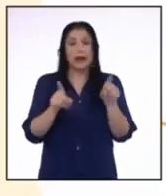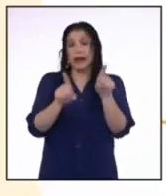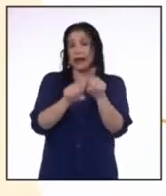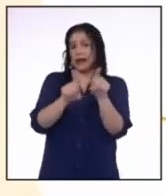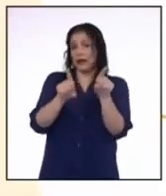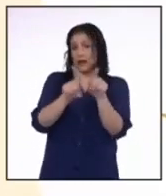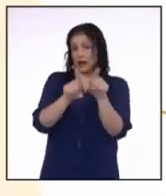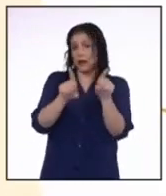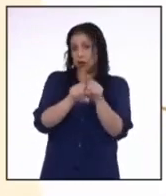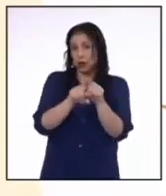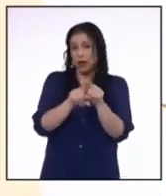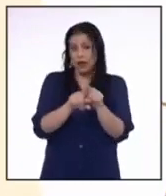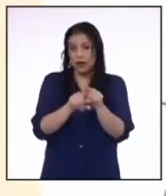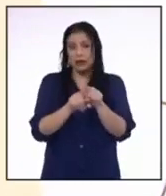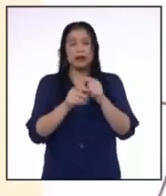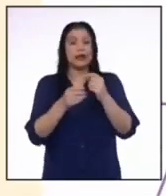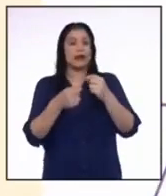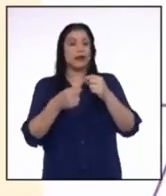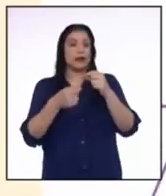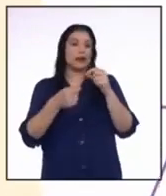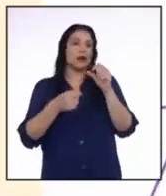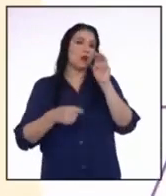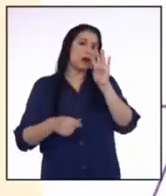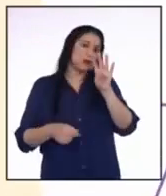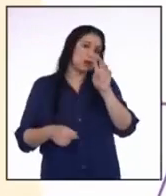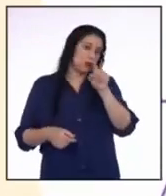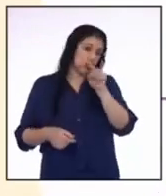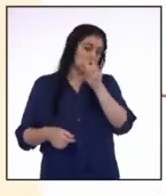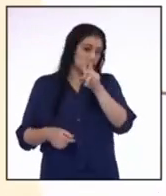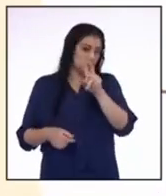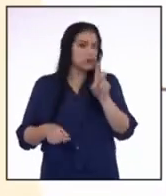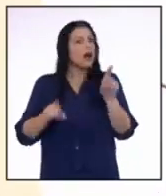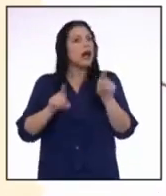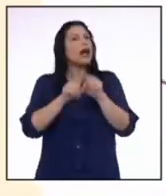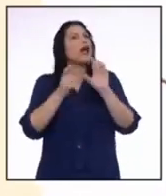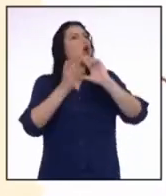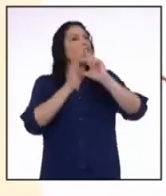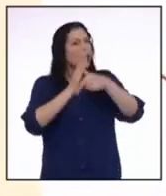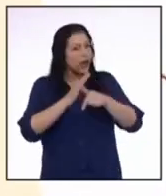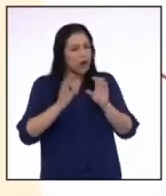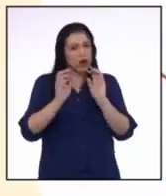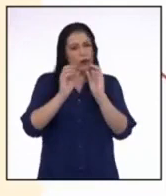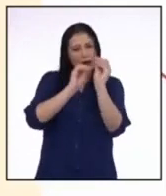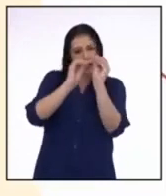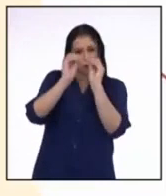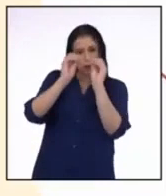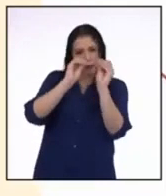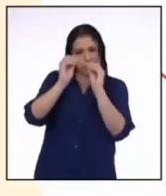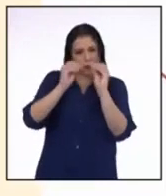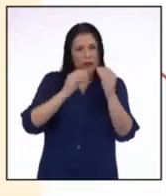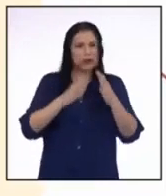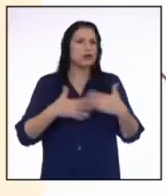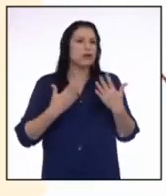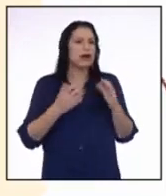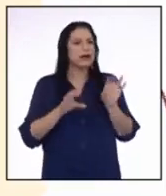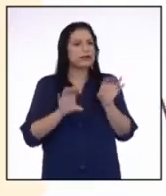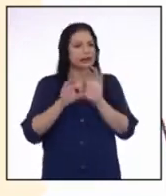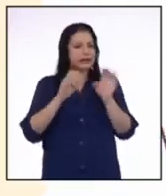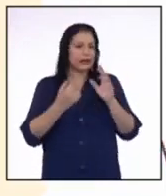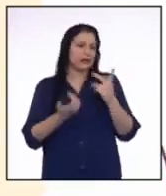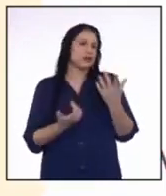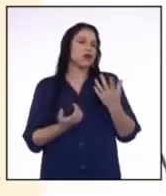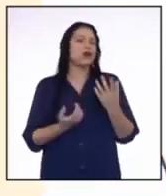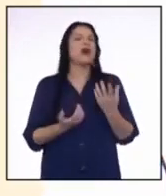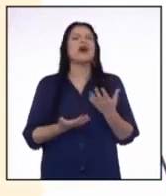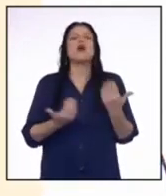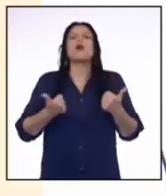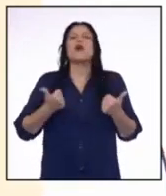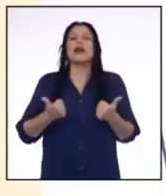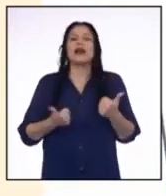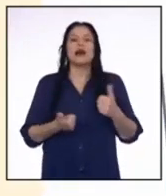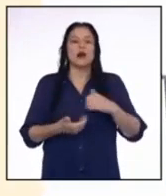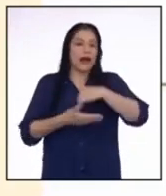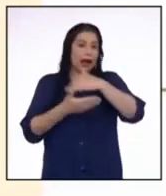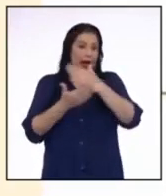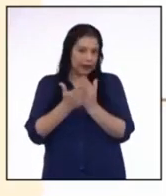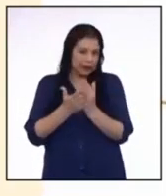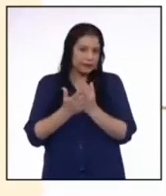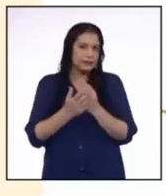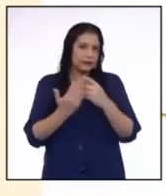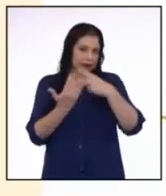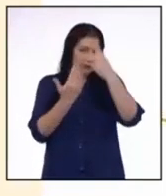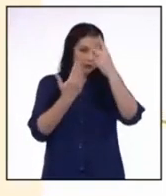misma manera que el punto anterior, ya lo irán construyendo a medida que lo trabajen en las demás